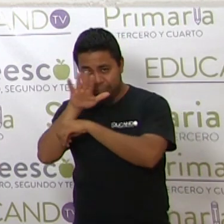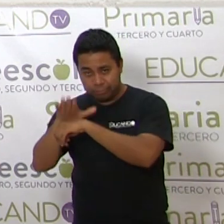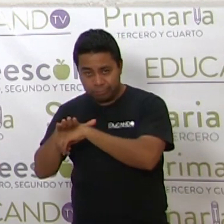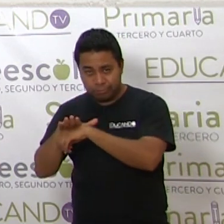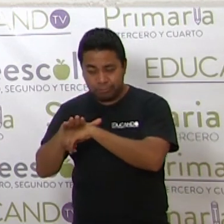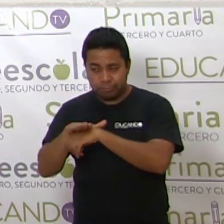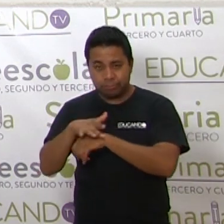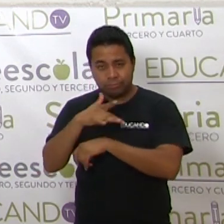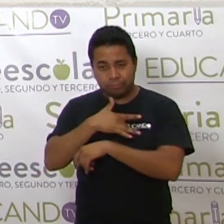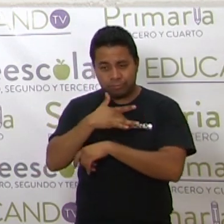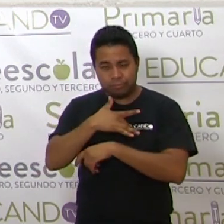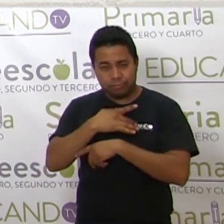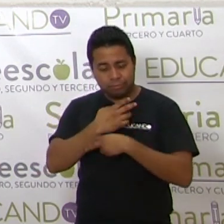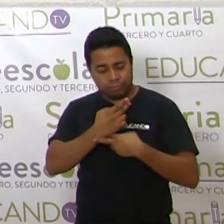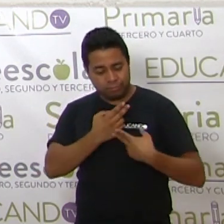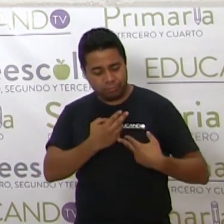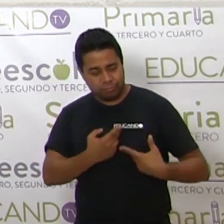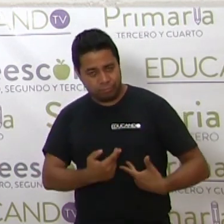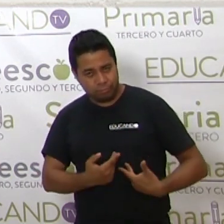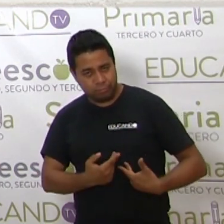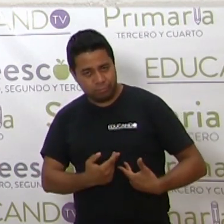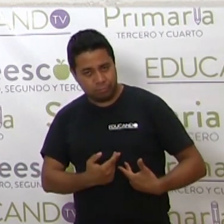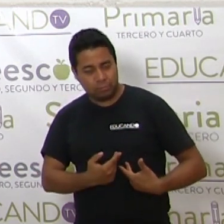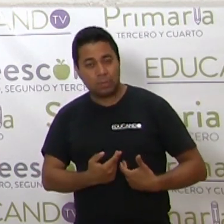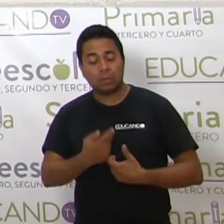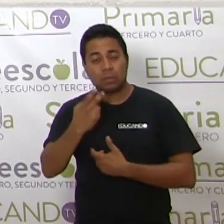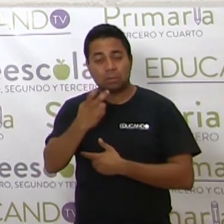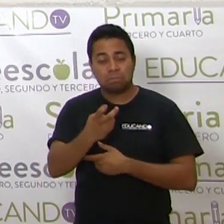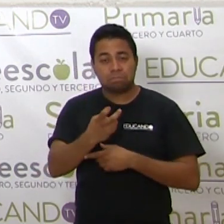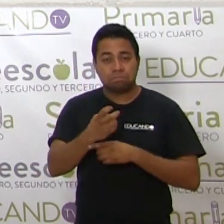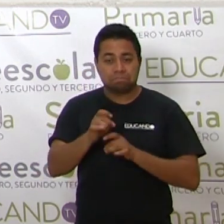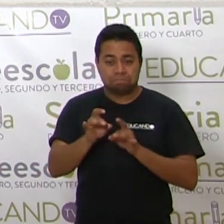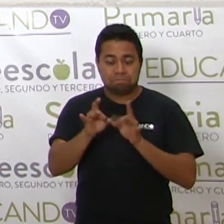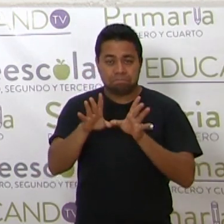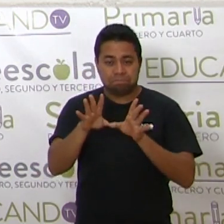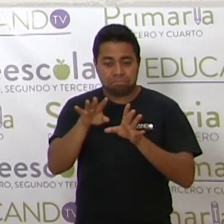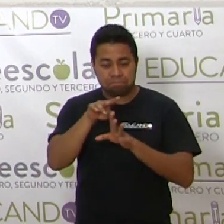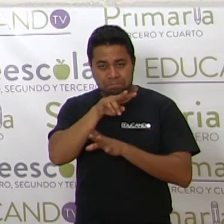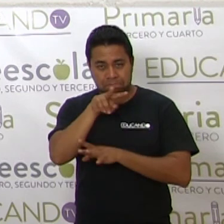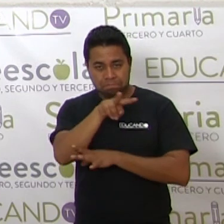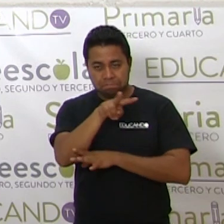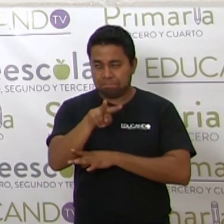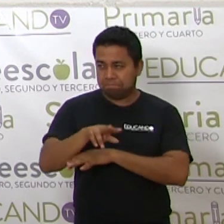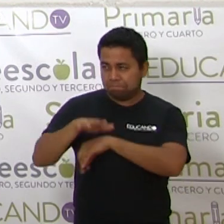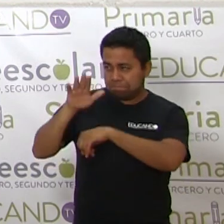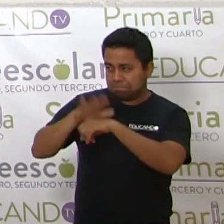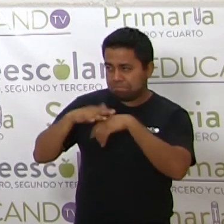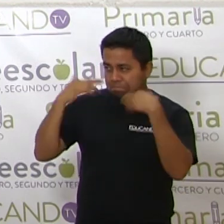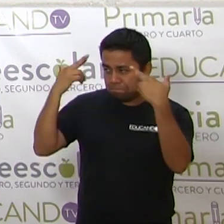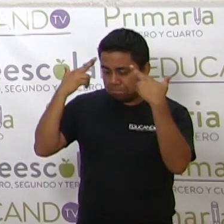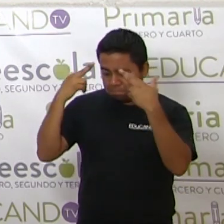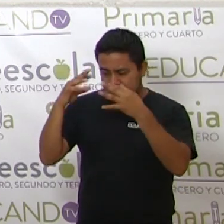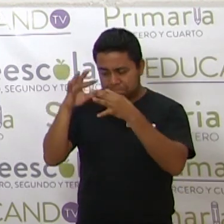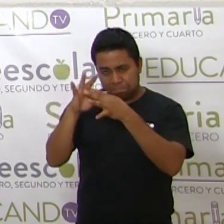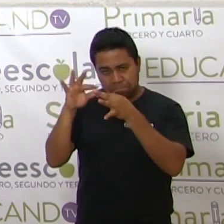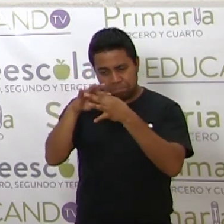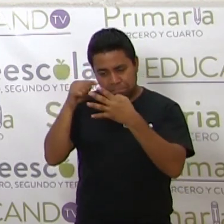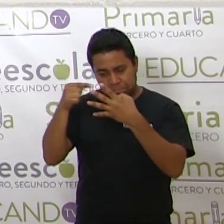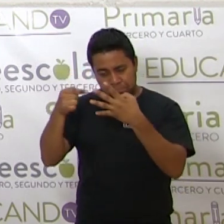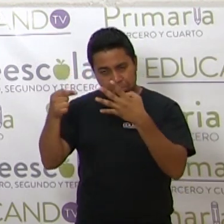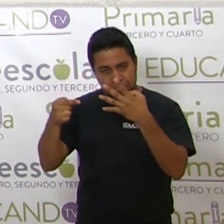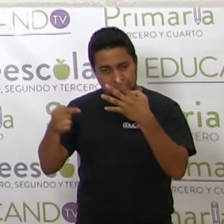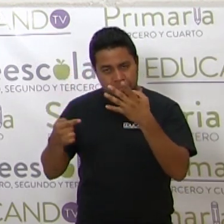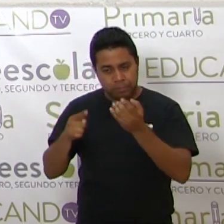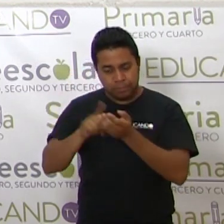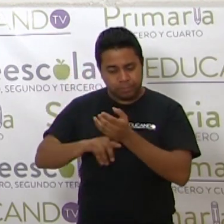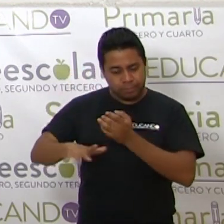corazón se repartiría y así por anillo con todo el rey punto por punto todo lo que pasaba en el